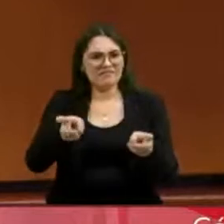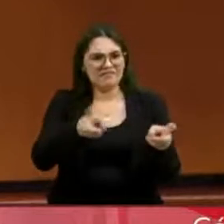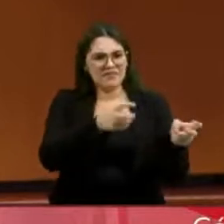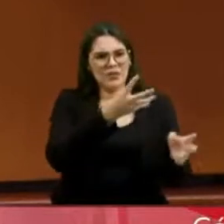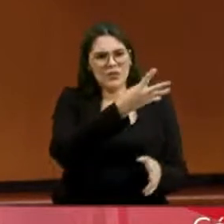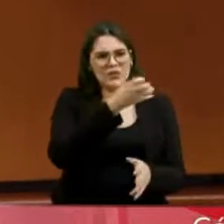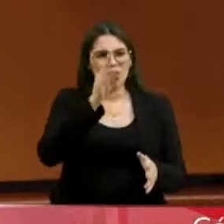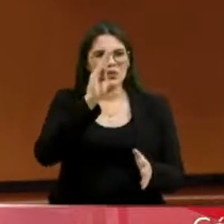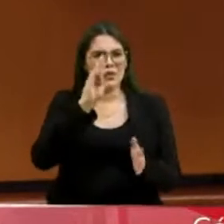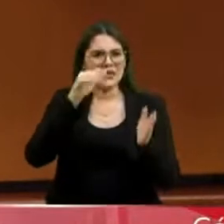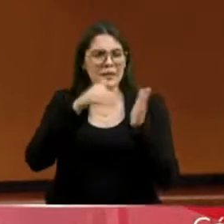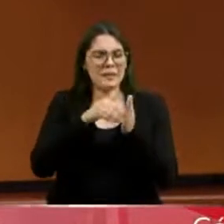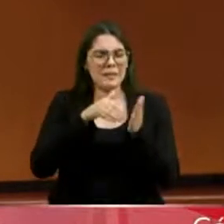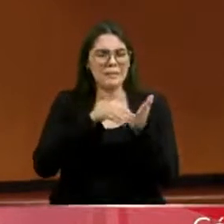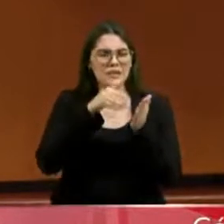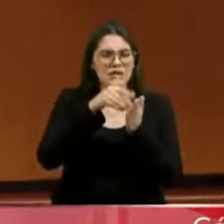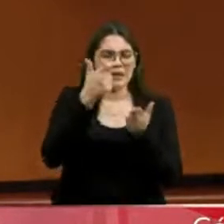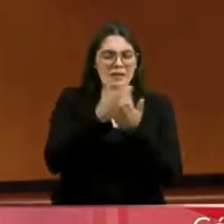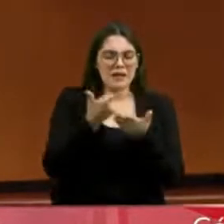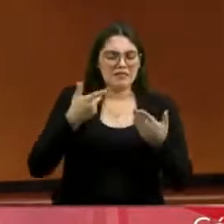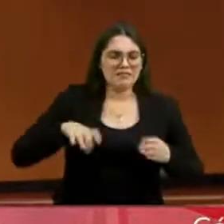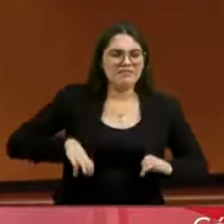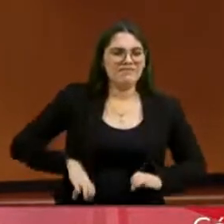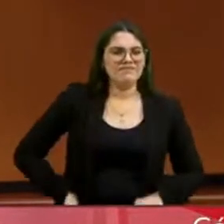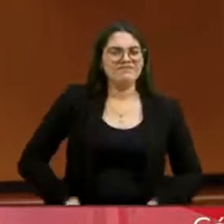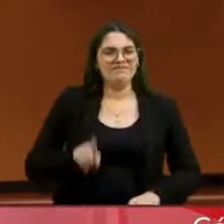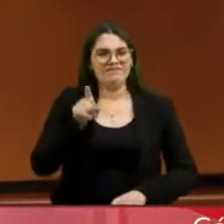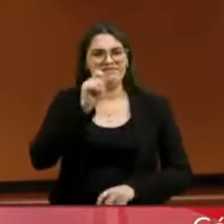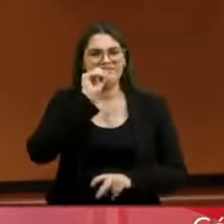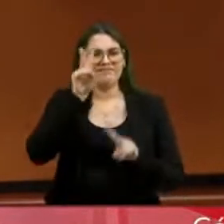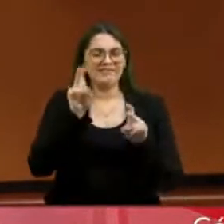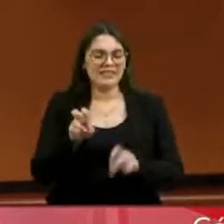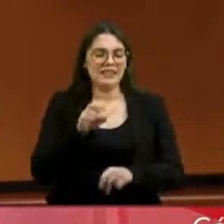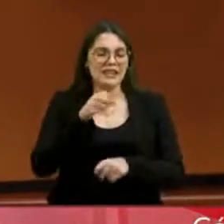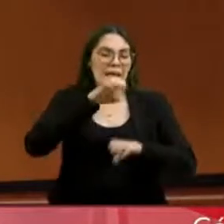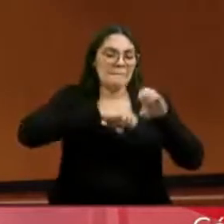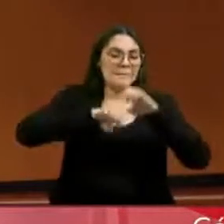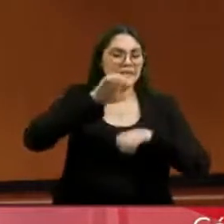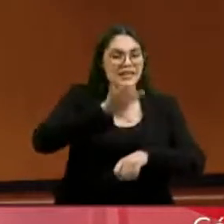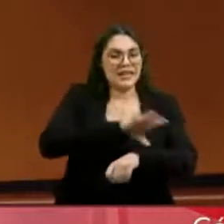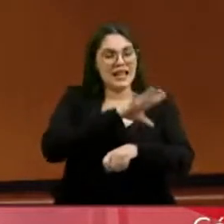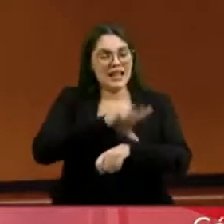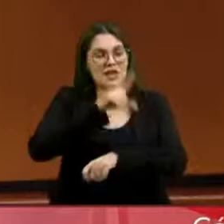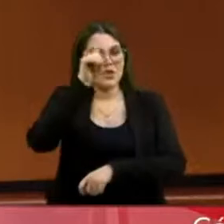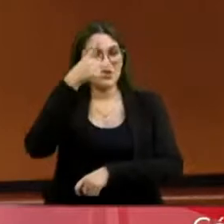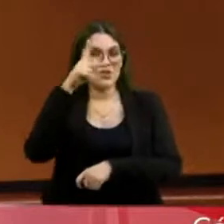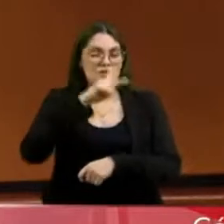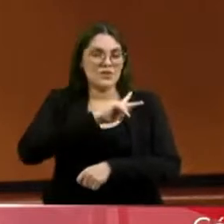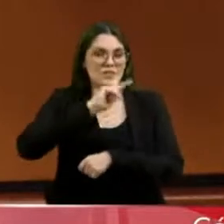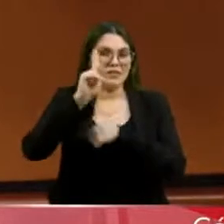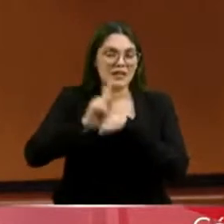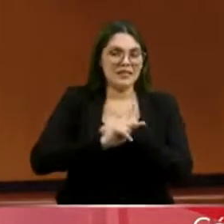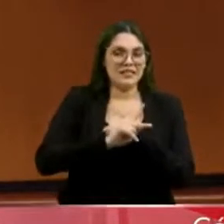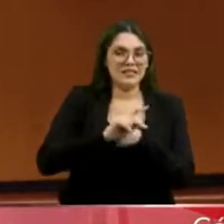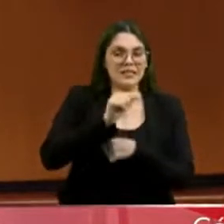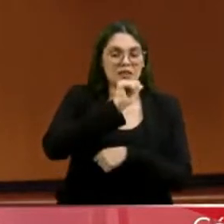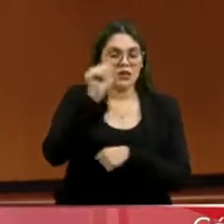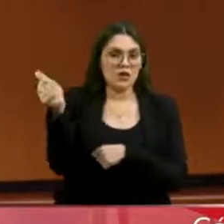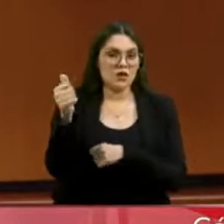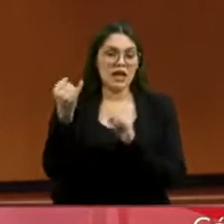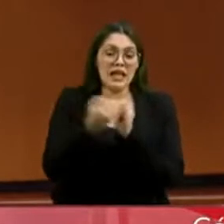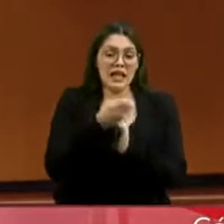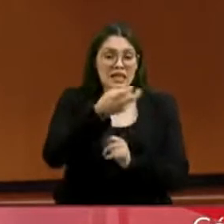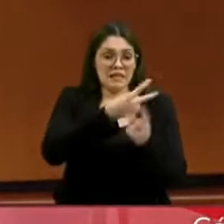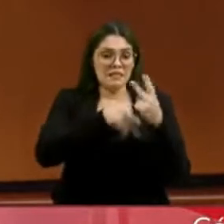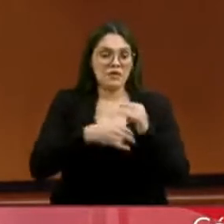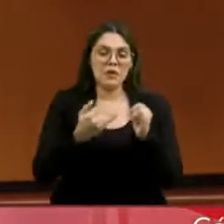de pesos al año las empresas extranjeras de electricidad, pero les dije también que con ese acto y en ese momento nos